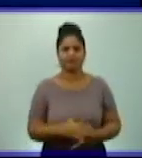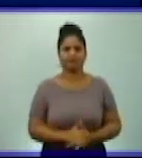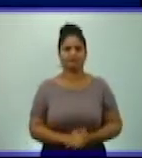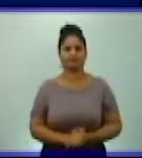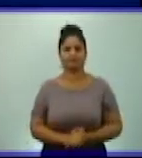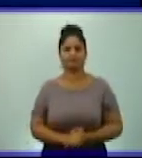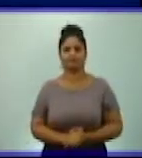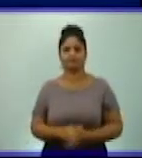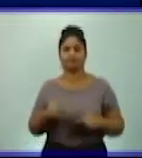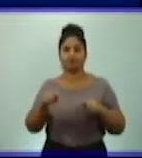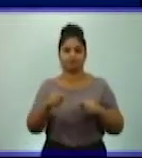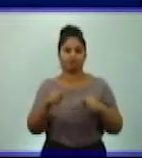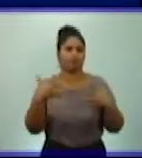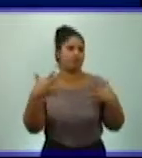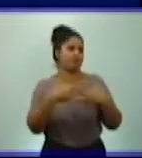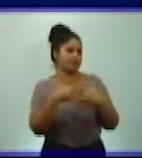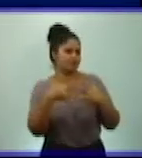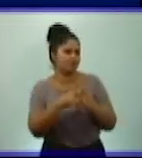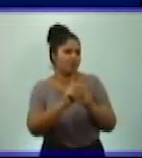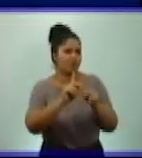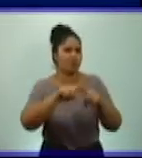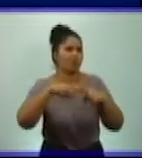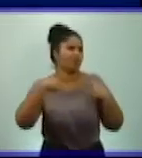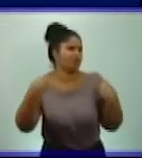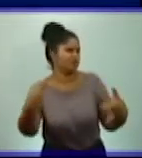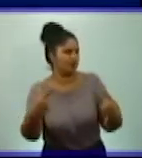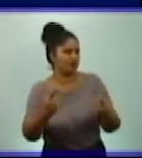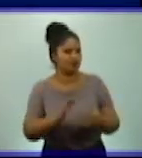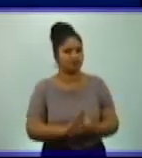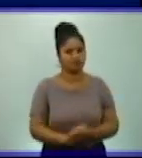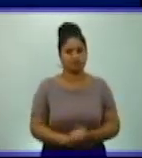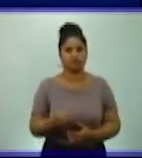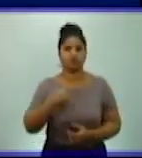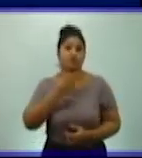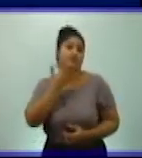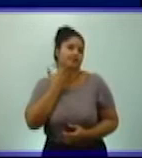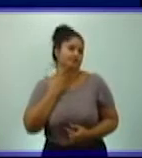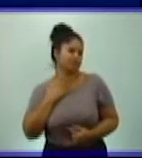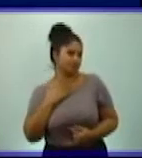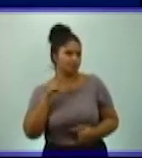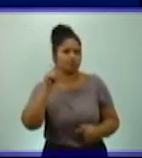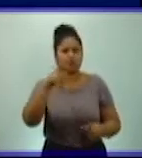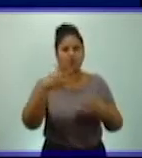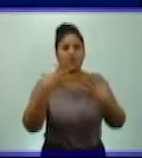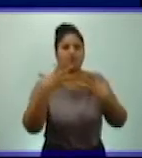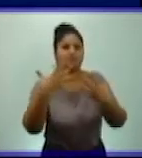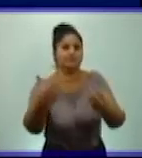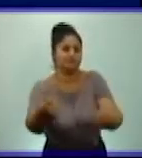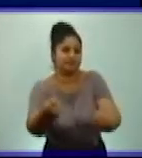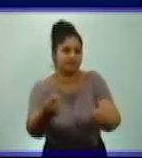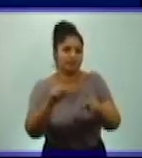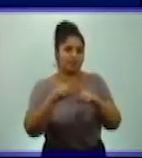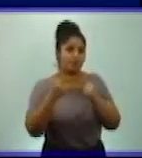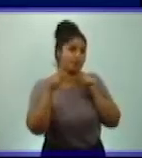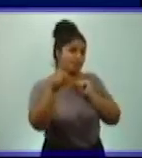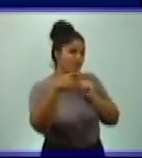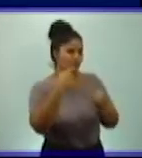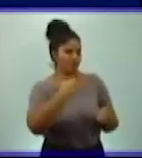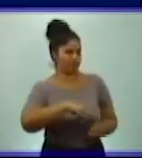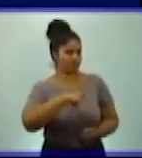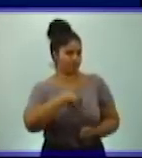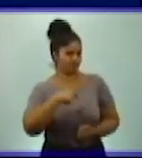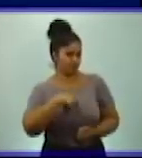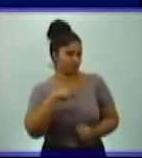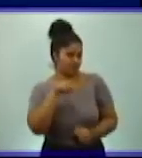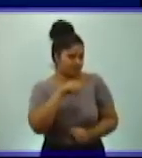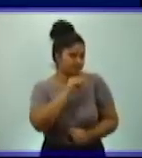retórica, al porqué de este tratar de convencer al amante. ¿Por qué? Porque está celoso, siente celos. Por